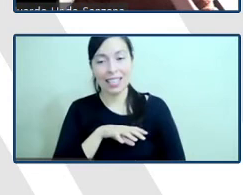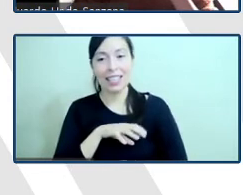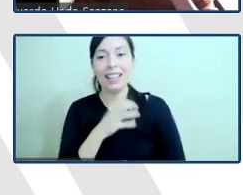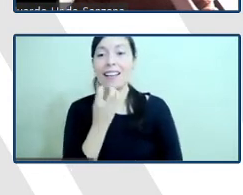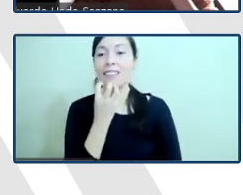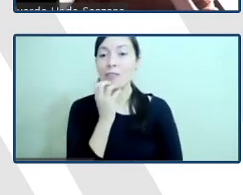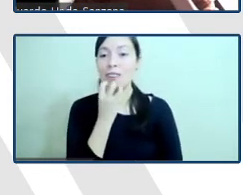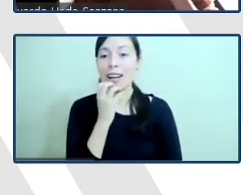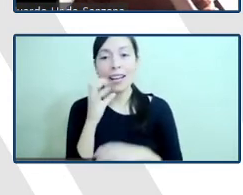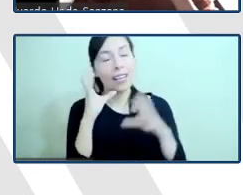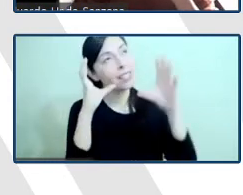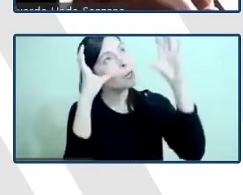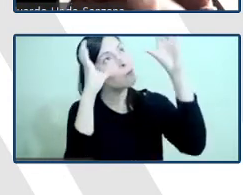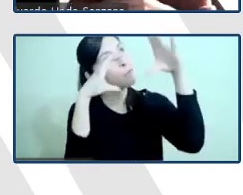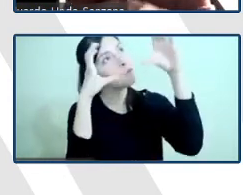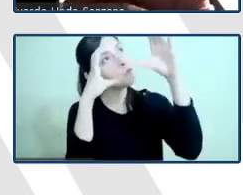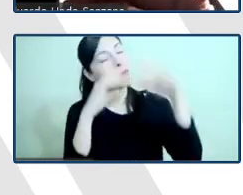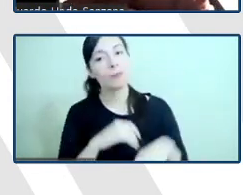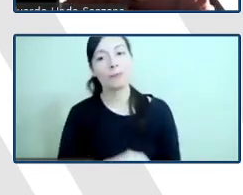Antofagasta.